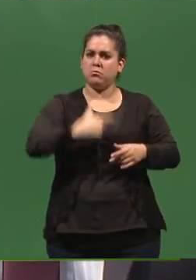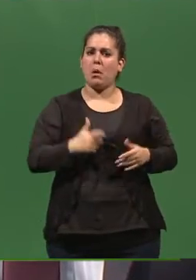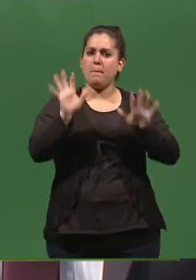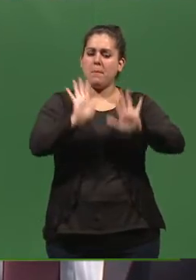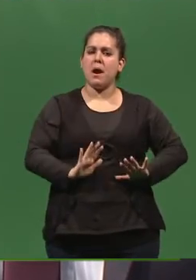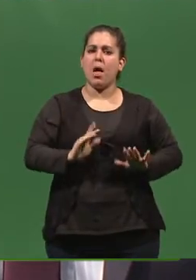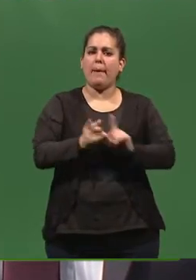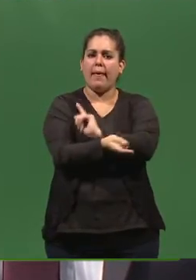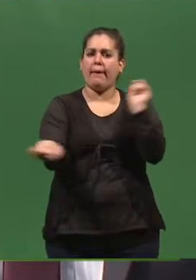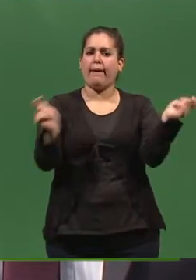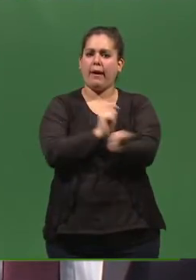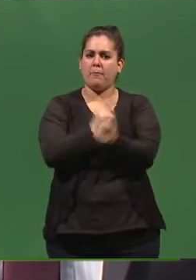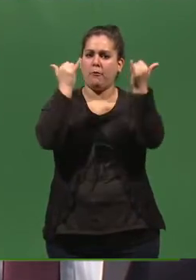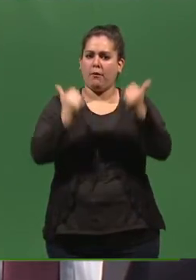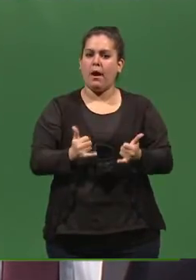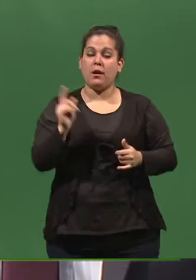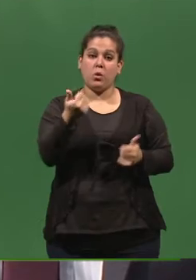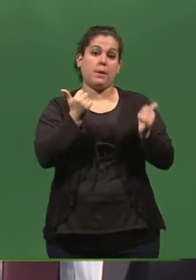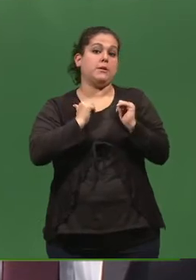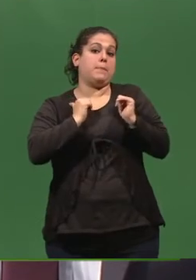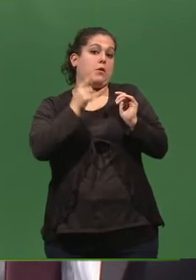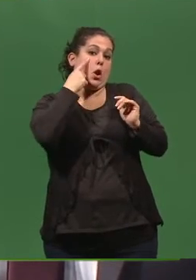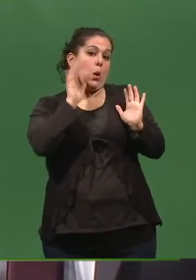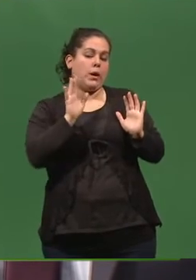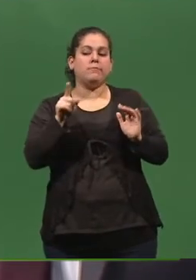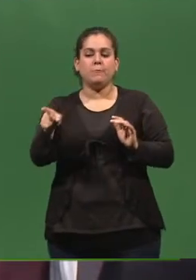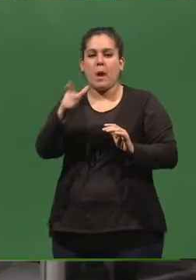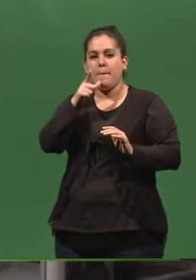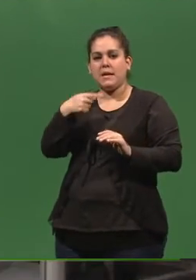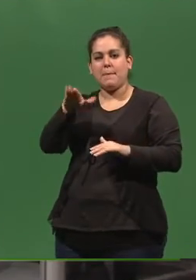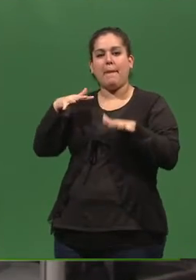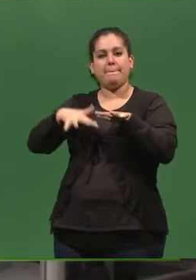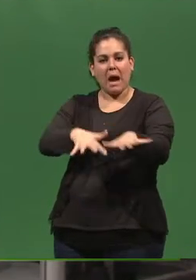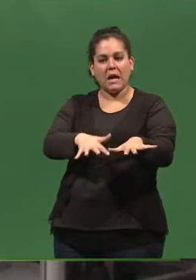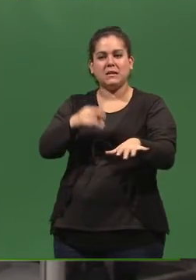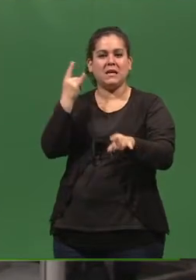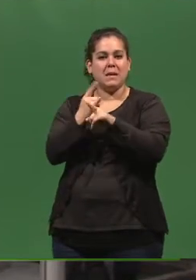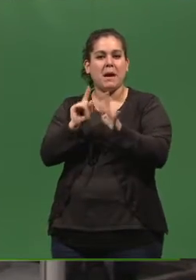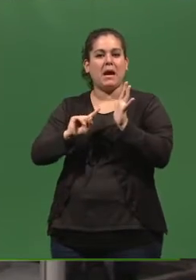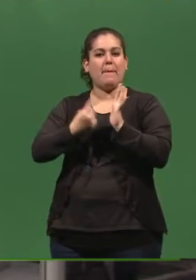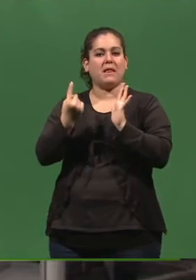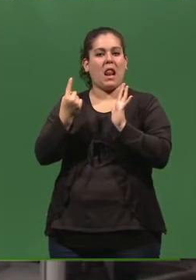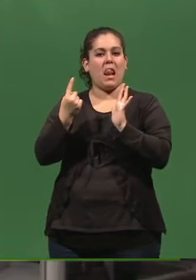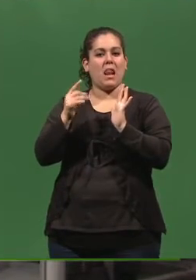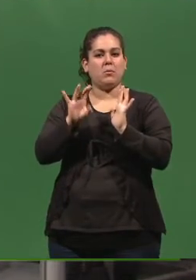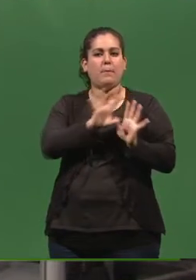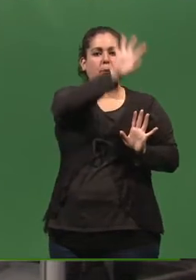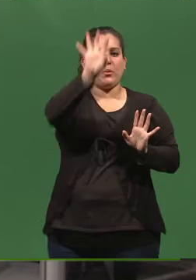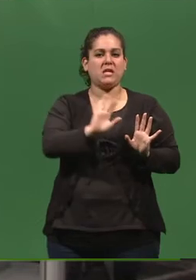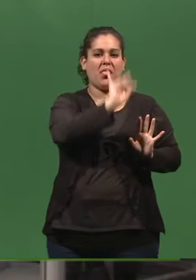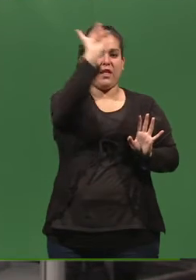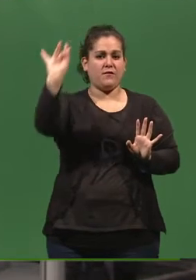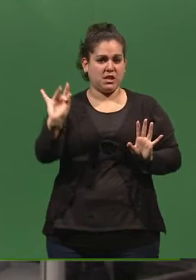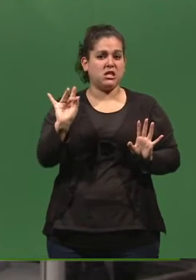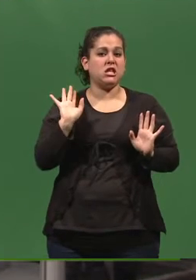para hacer un cambio y que, bueno, estamos esperándolo. Igual creo que sobre todo ese tipo de cosas y marchas y todo se dan mucho en capital. En las provincias es mucho